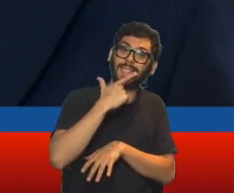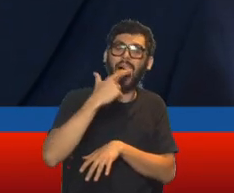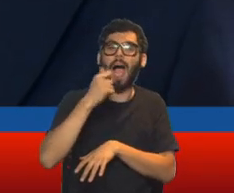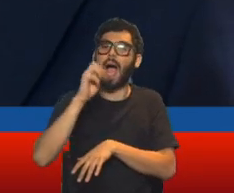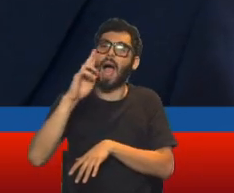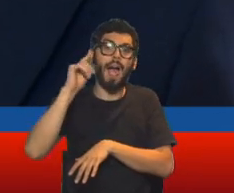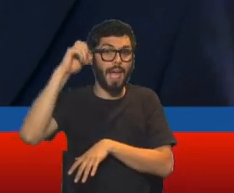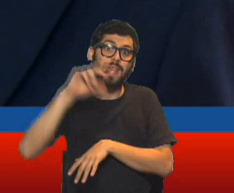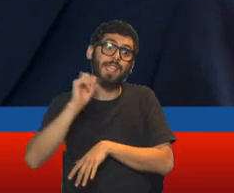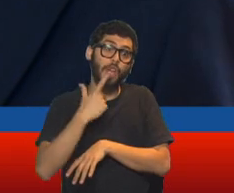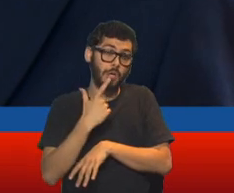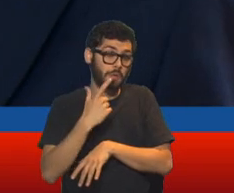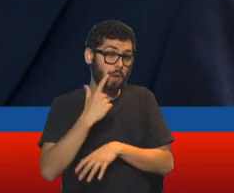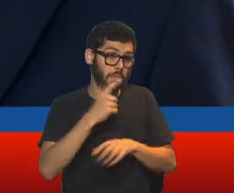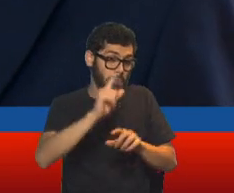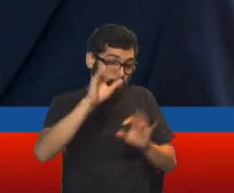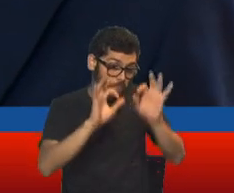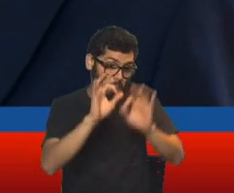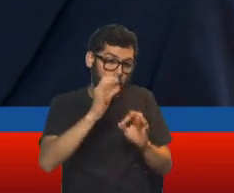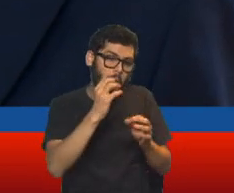creo que estaba menos de... Claro, pasa que